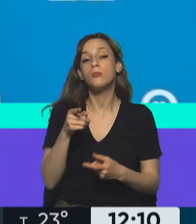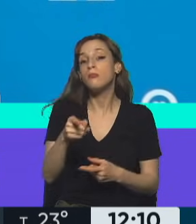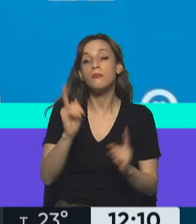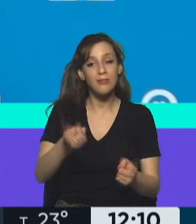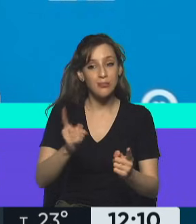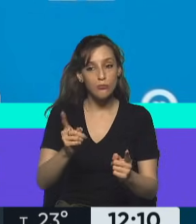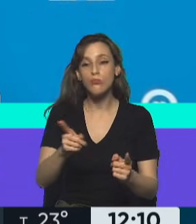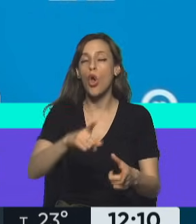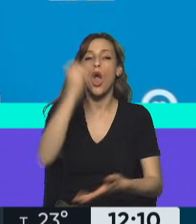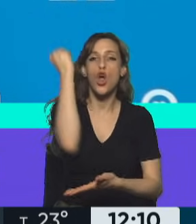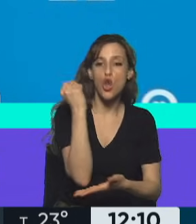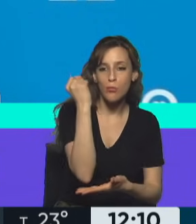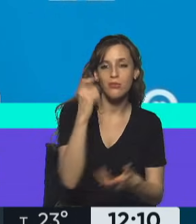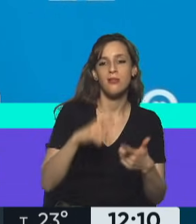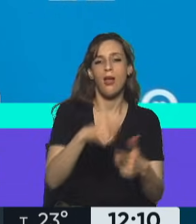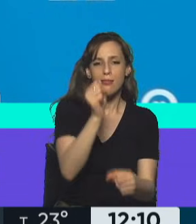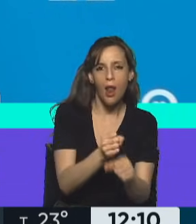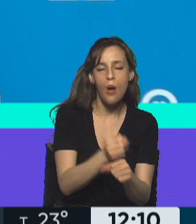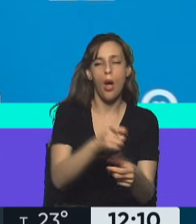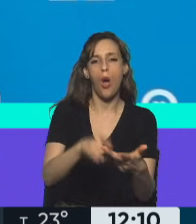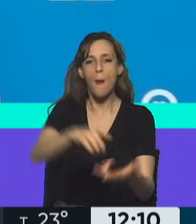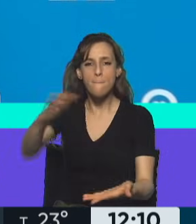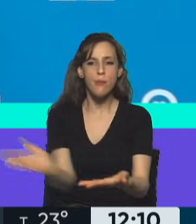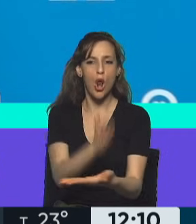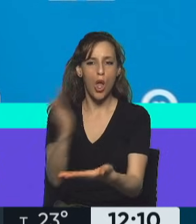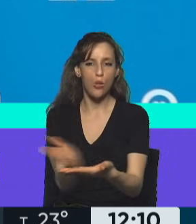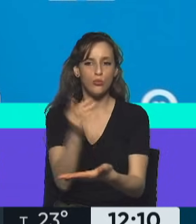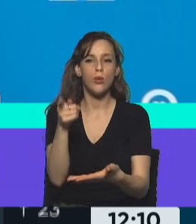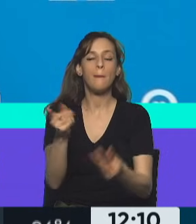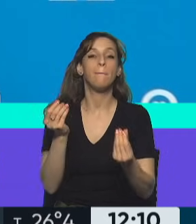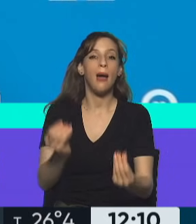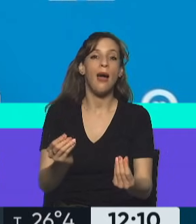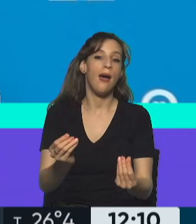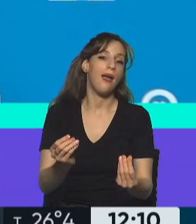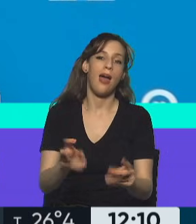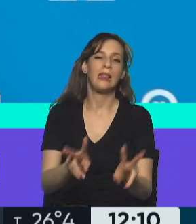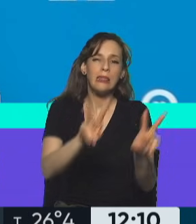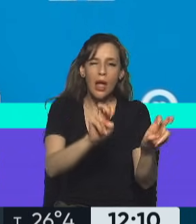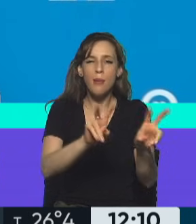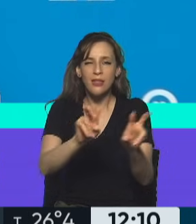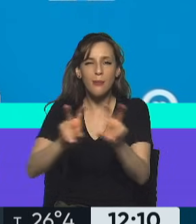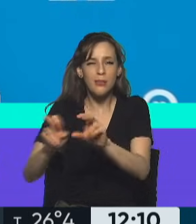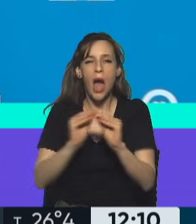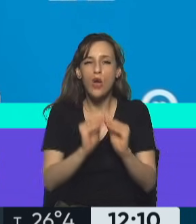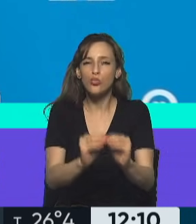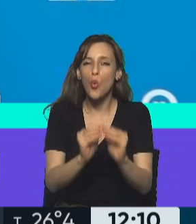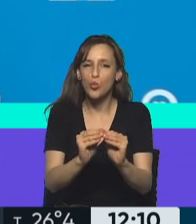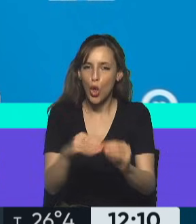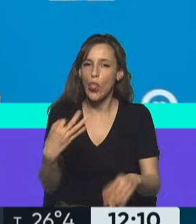la producción y de la sociedad para pensar los grandes temas que tiene que pensar y llevar adelante la Argentina en adelante.